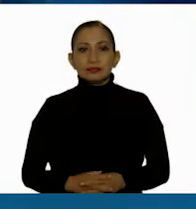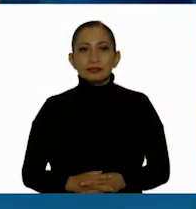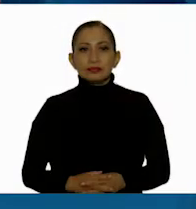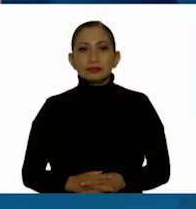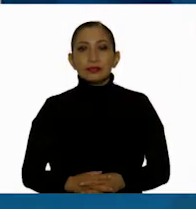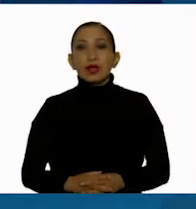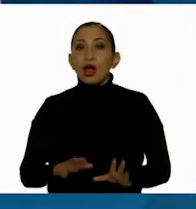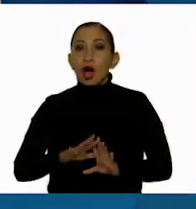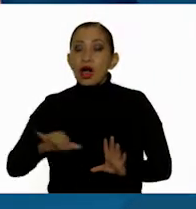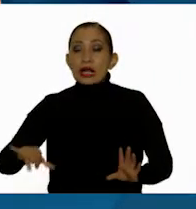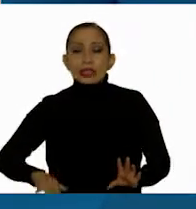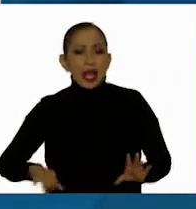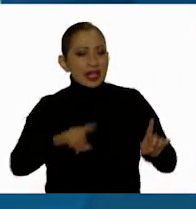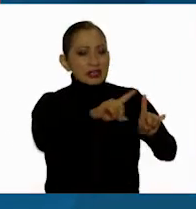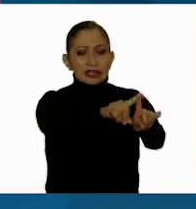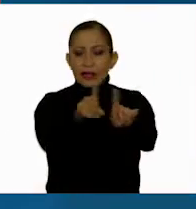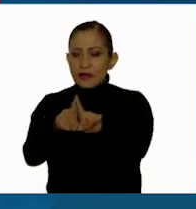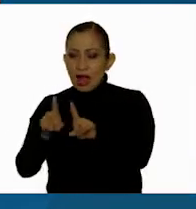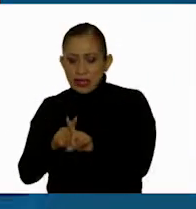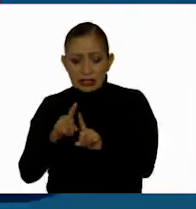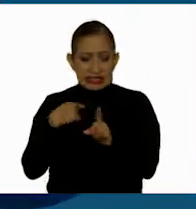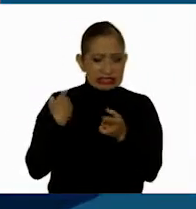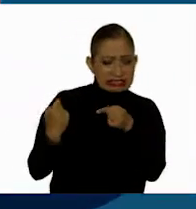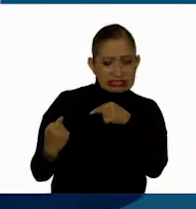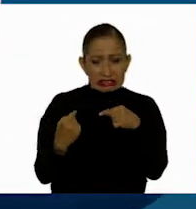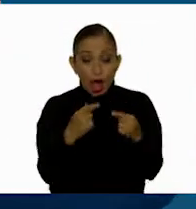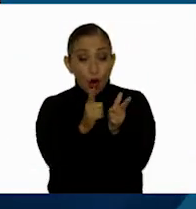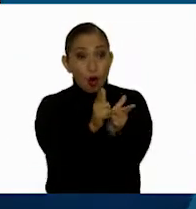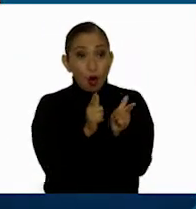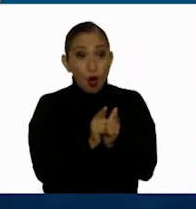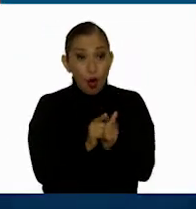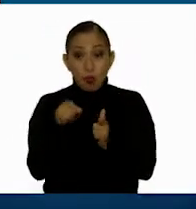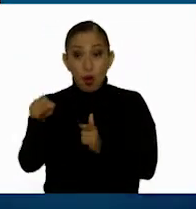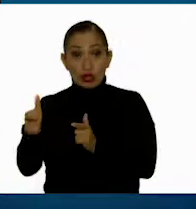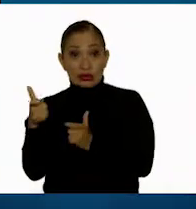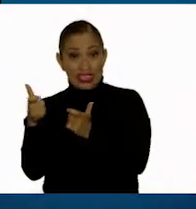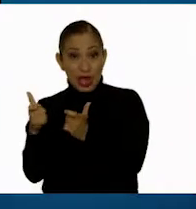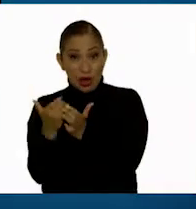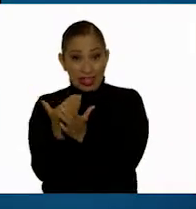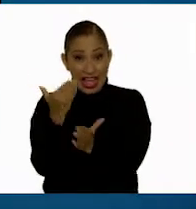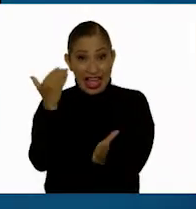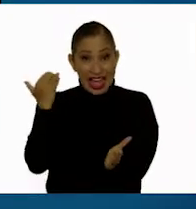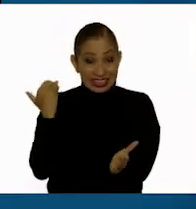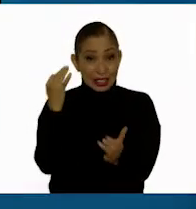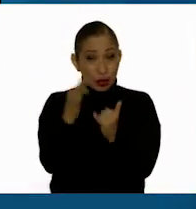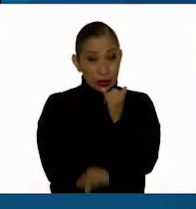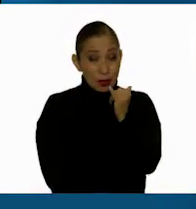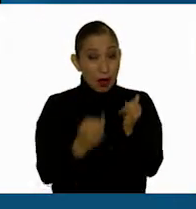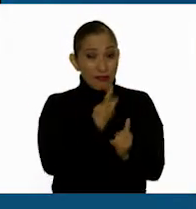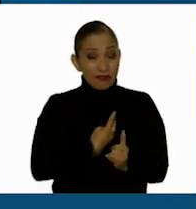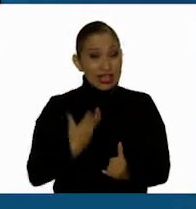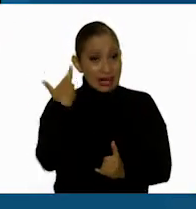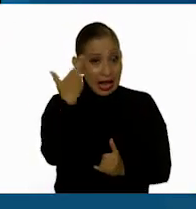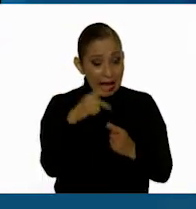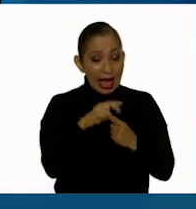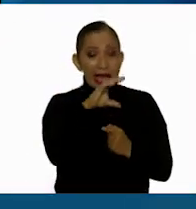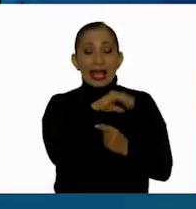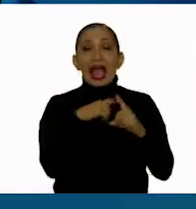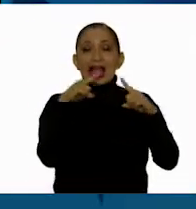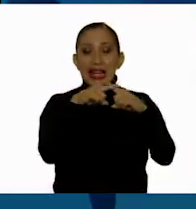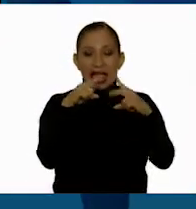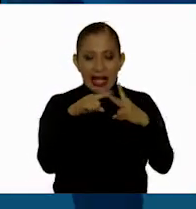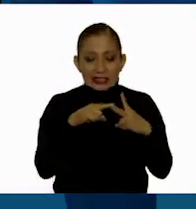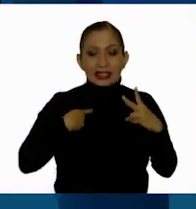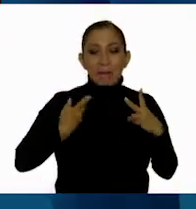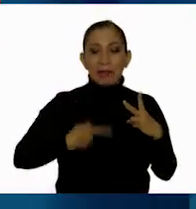Con intereses diversos y hasta contradictorios, los grupos de poder económico del último periodo virreinal, el clero, la sociedad,